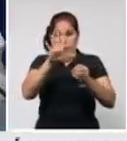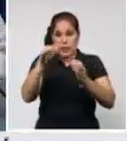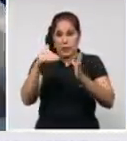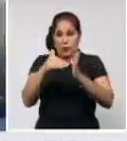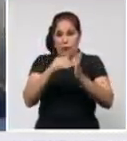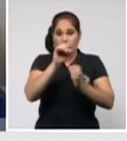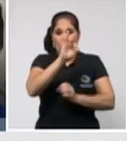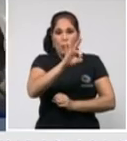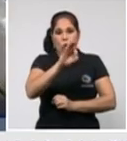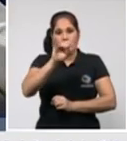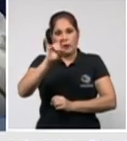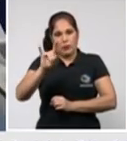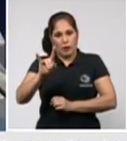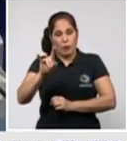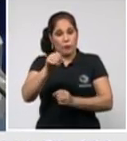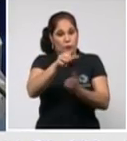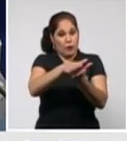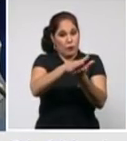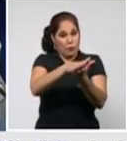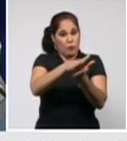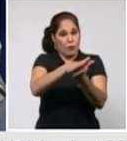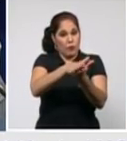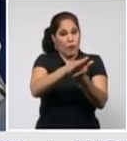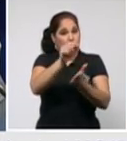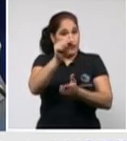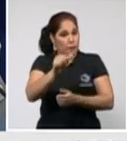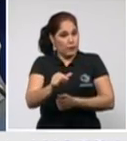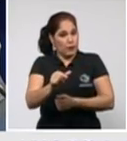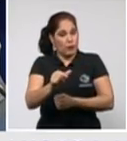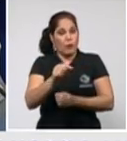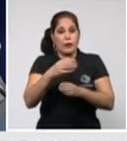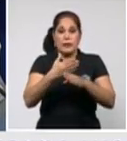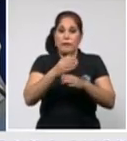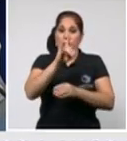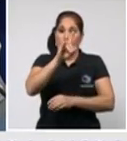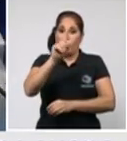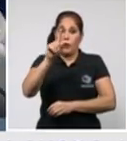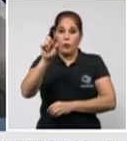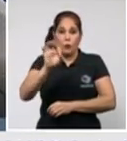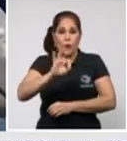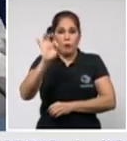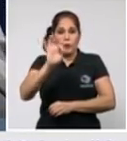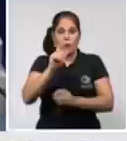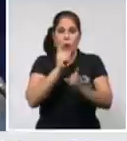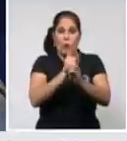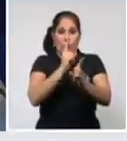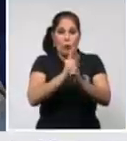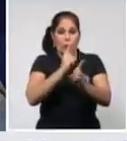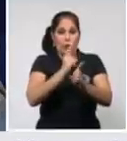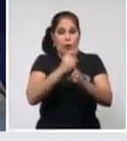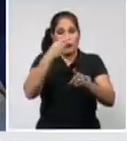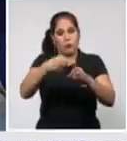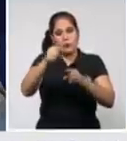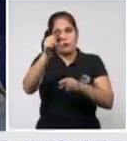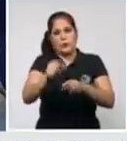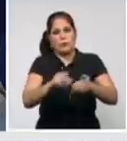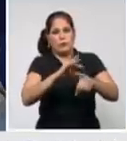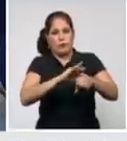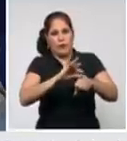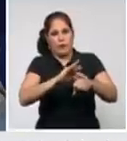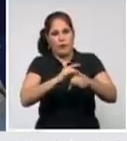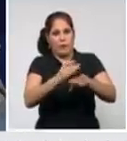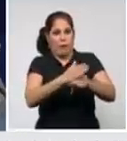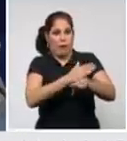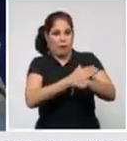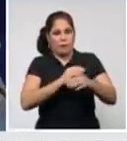5.089 en el acumulado, estamos hablando del 91%, han sido contactos de casos confirmados